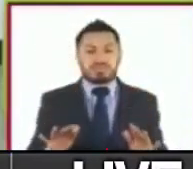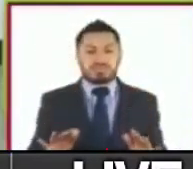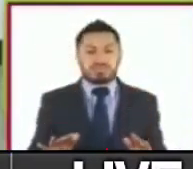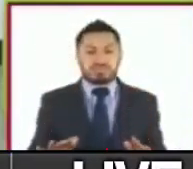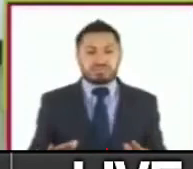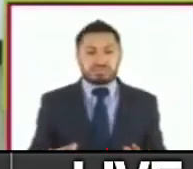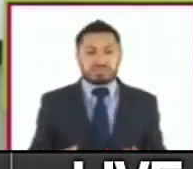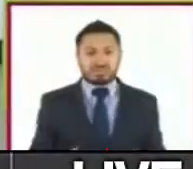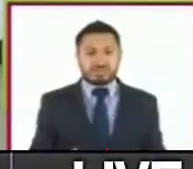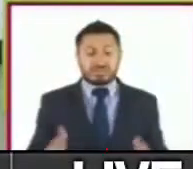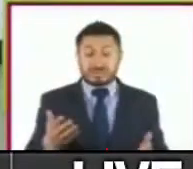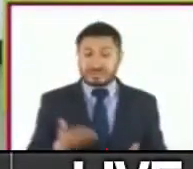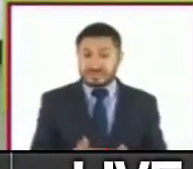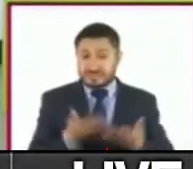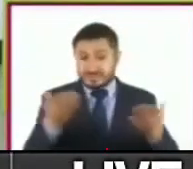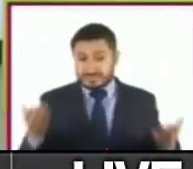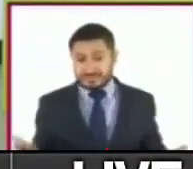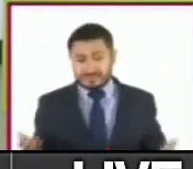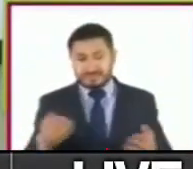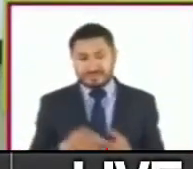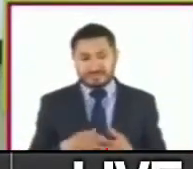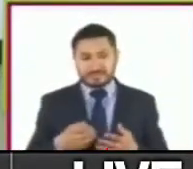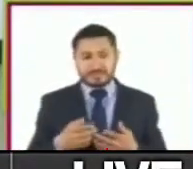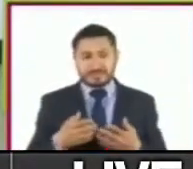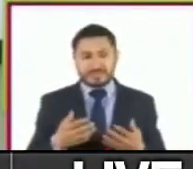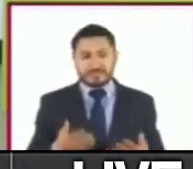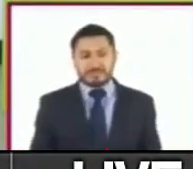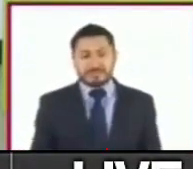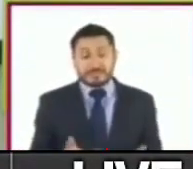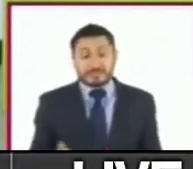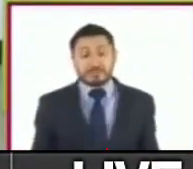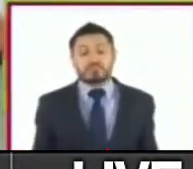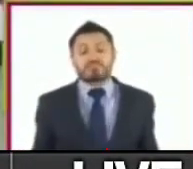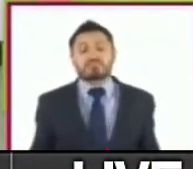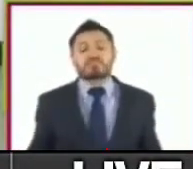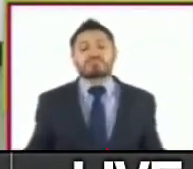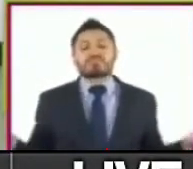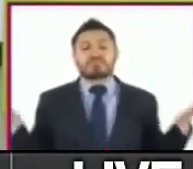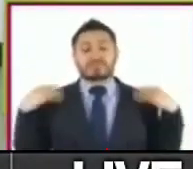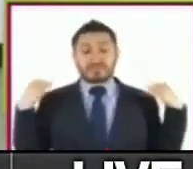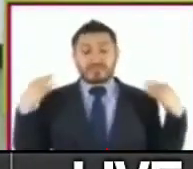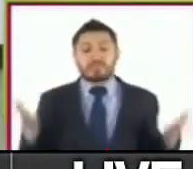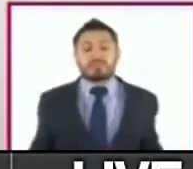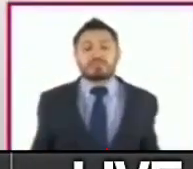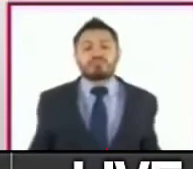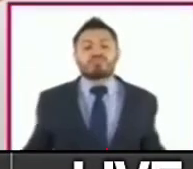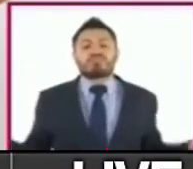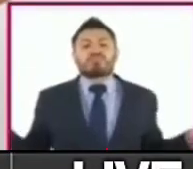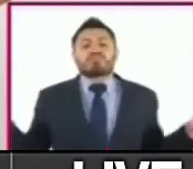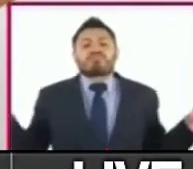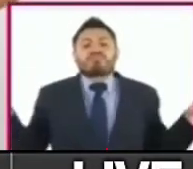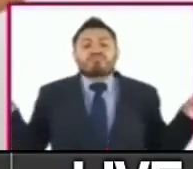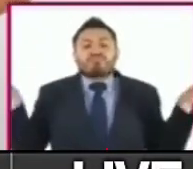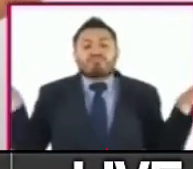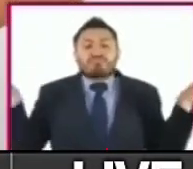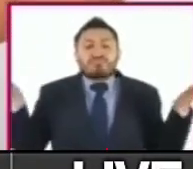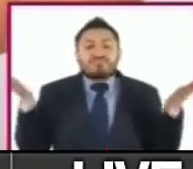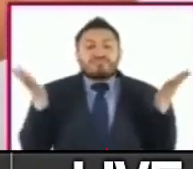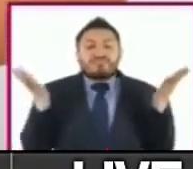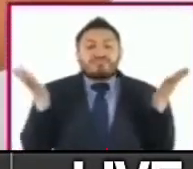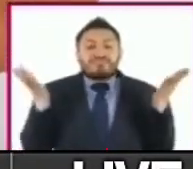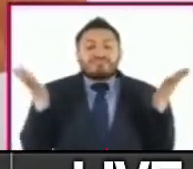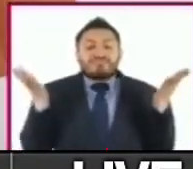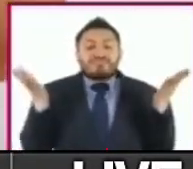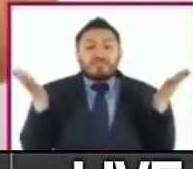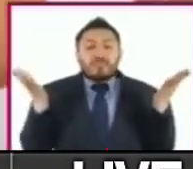Ahora lo voy a hacer. Inhalo hasta la altura de mis hombros. y después voy a llevar mis